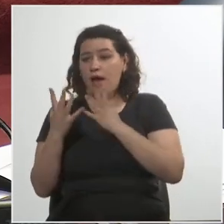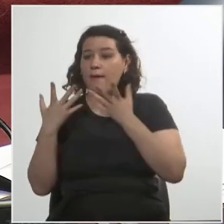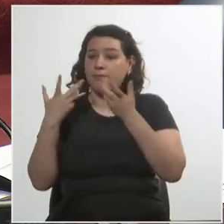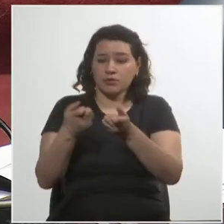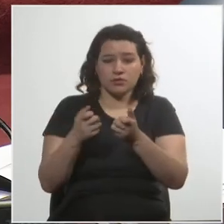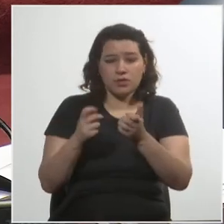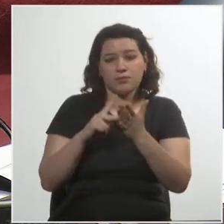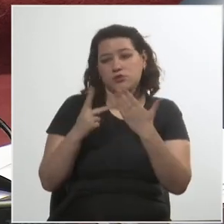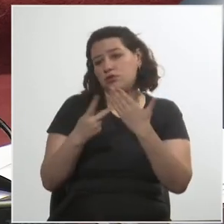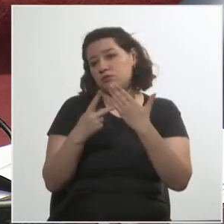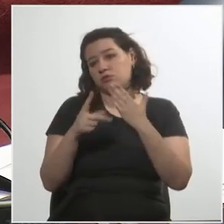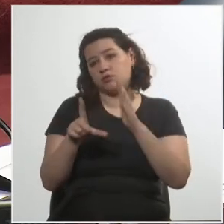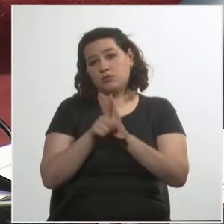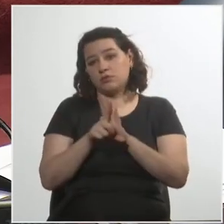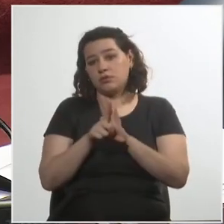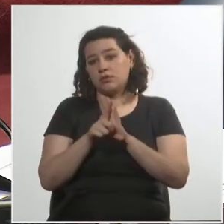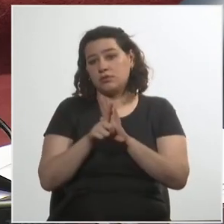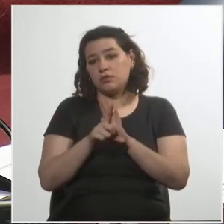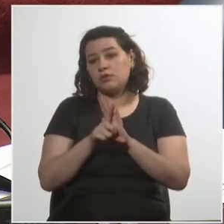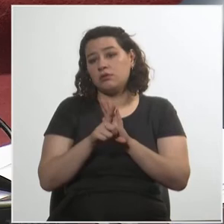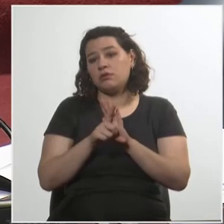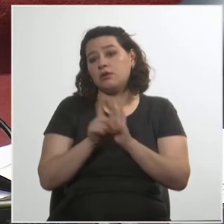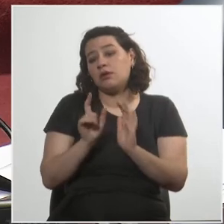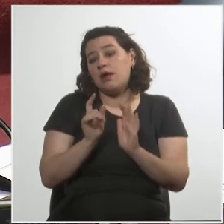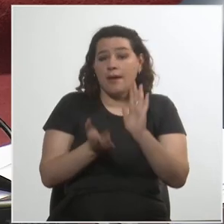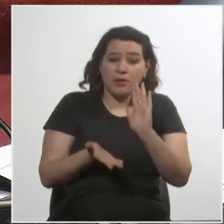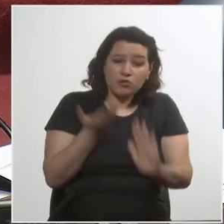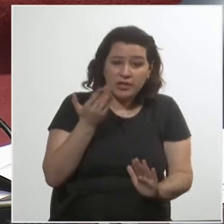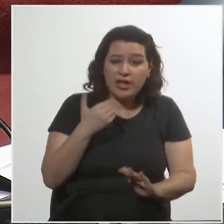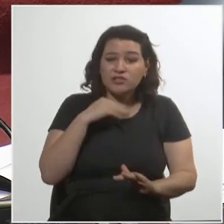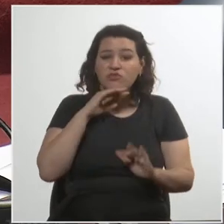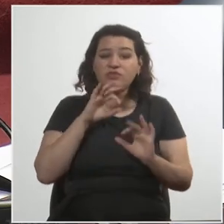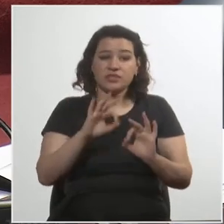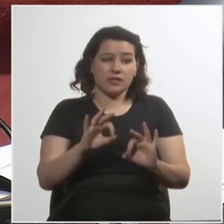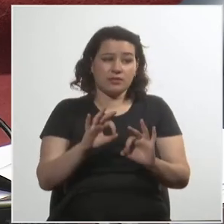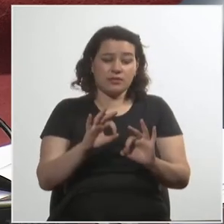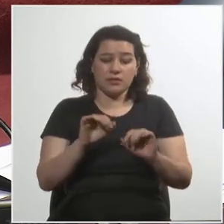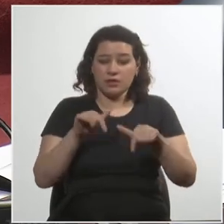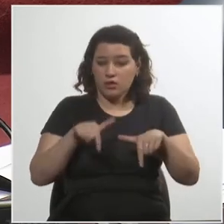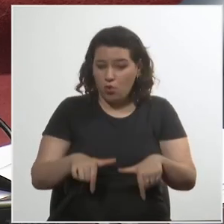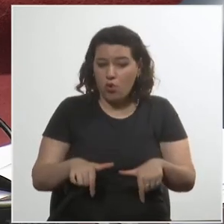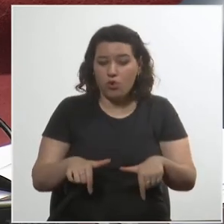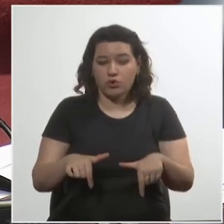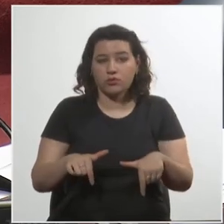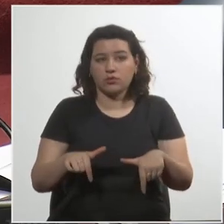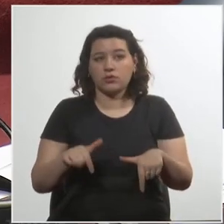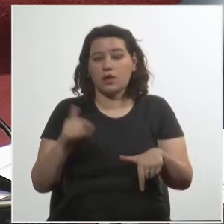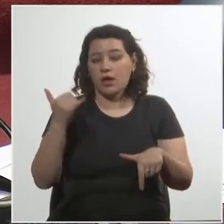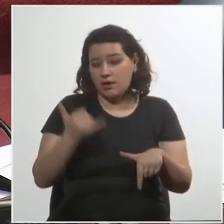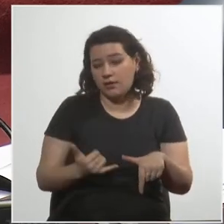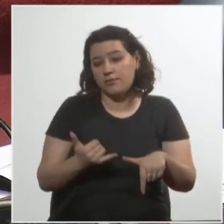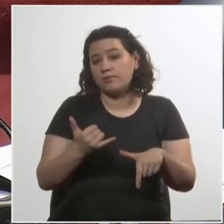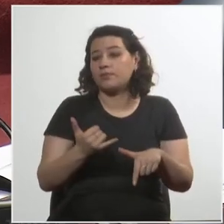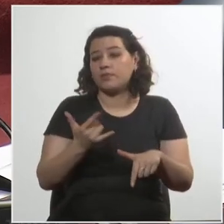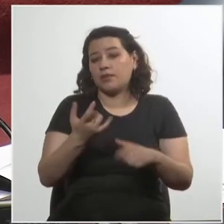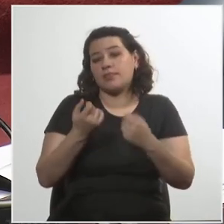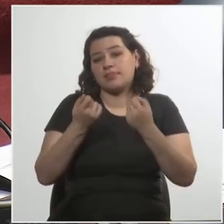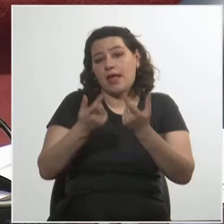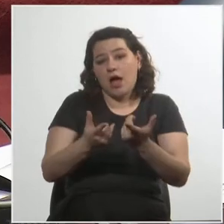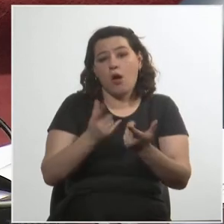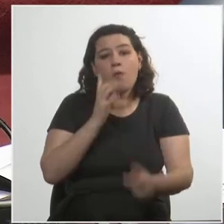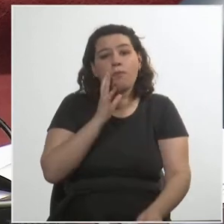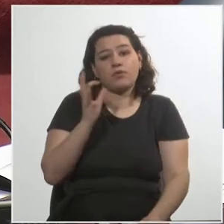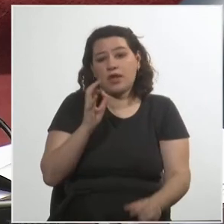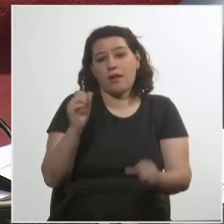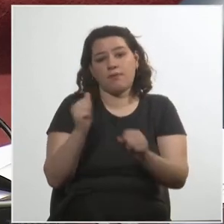no fuera bastará con las mayorías que están dispuestas en el día de hoy Porque es la oportunidad para